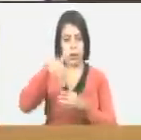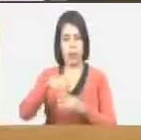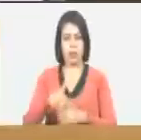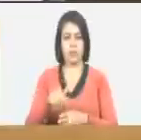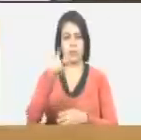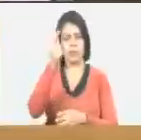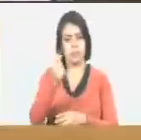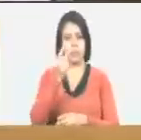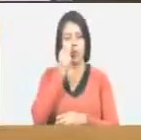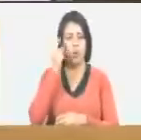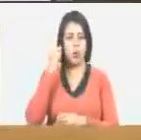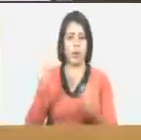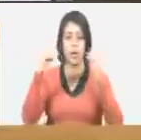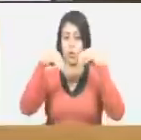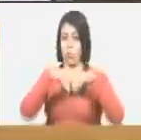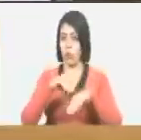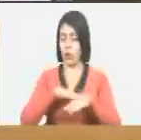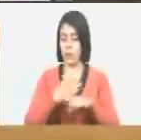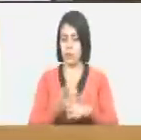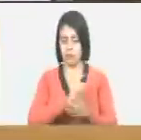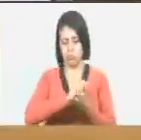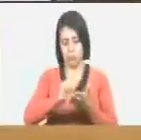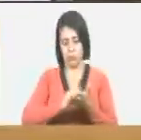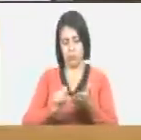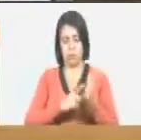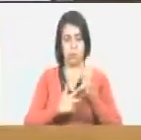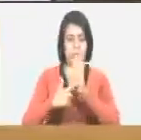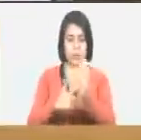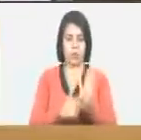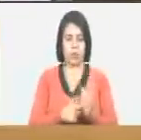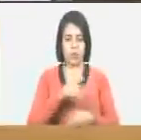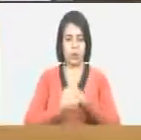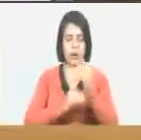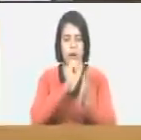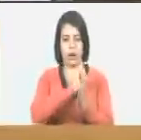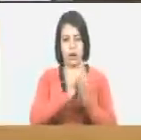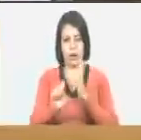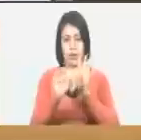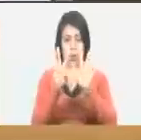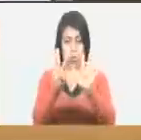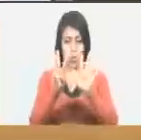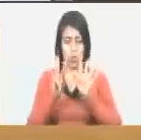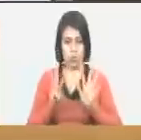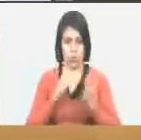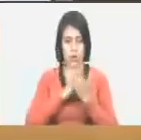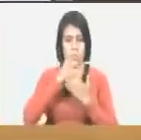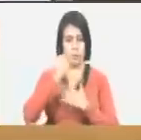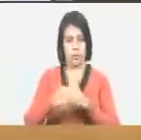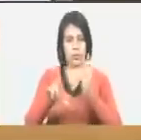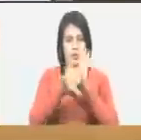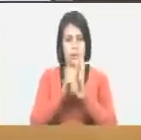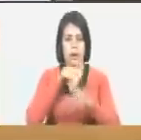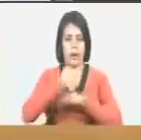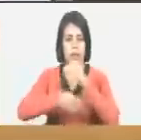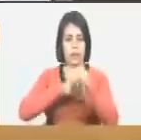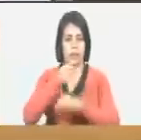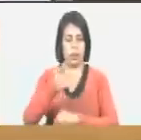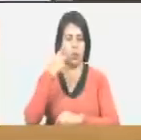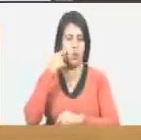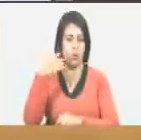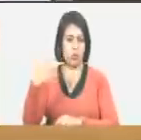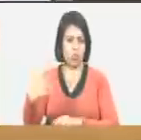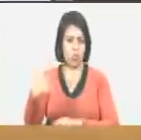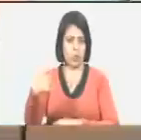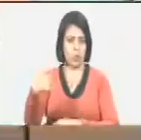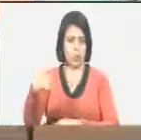las diputadas y diputados que estén de acuerdo con la redacción presentada correspondiente al artículo 8 del proyecto de ley, sírvanse manifestarlo con la